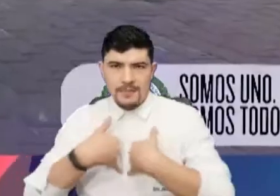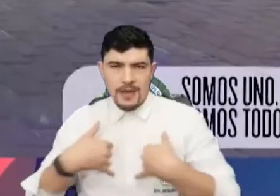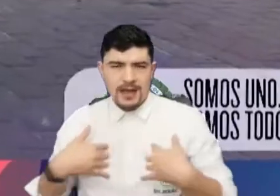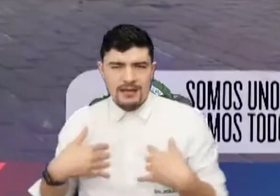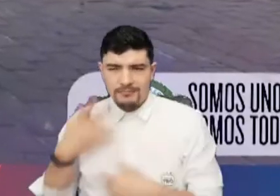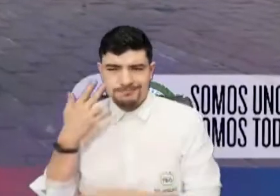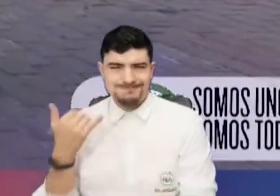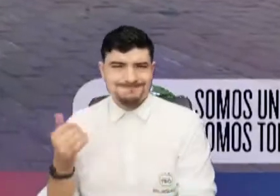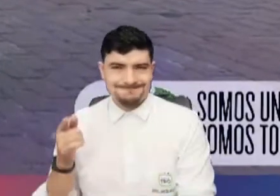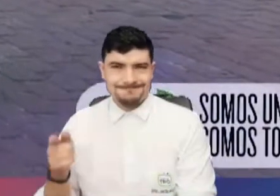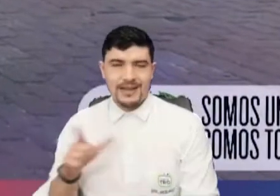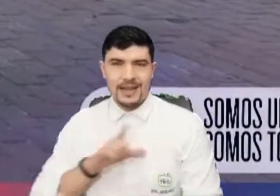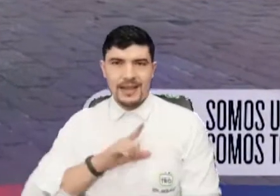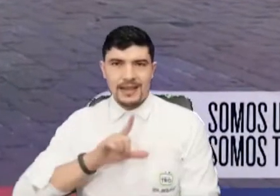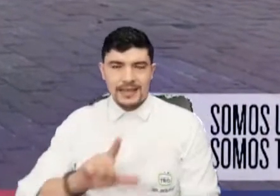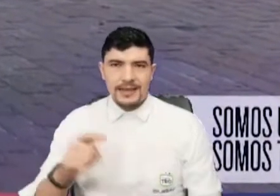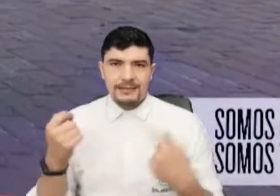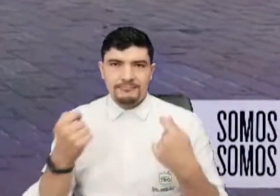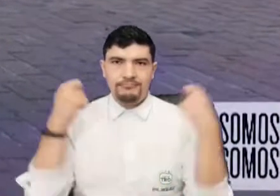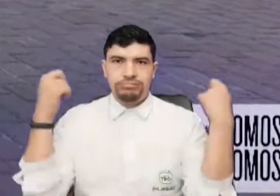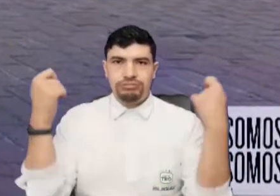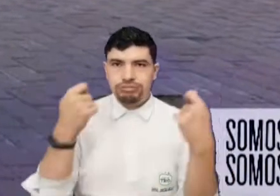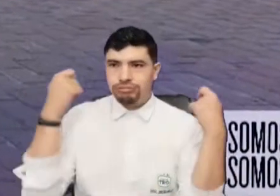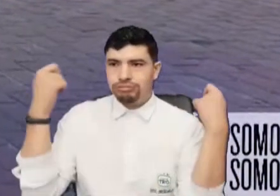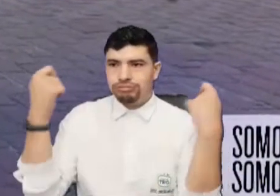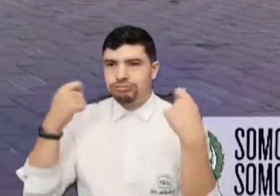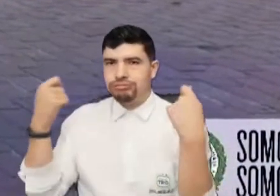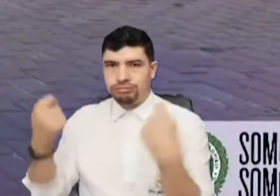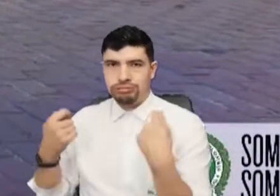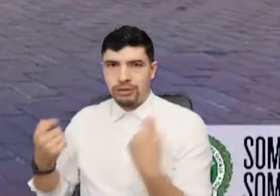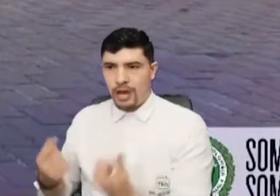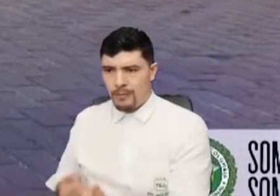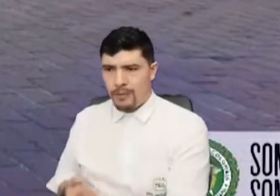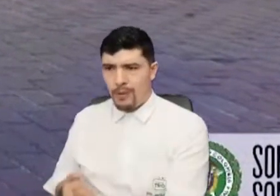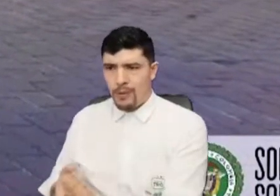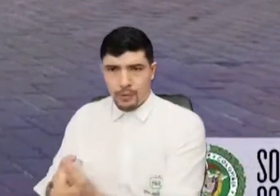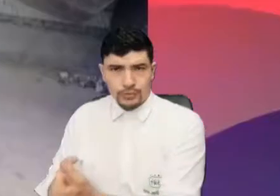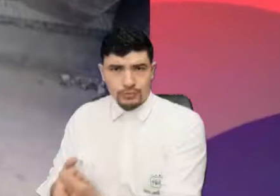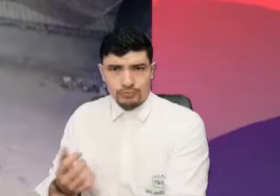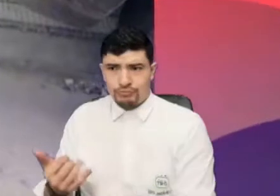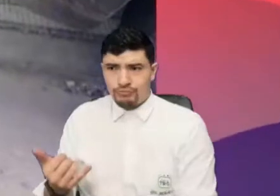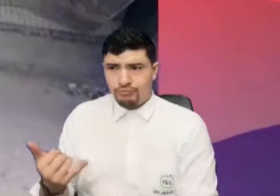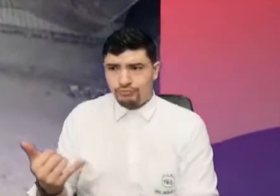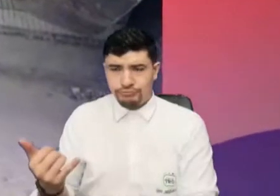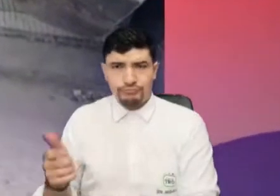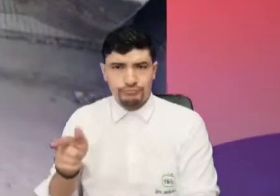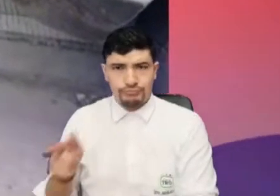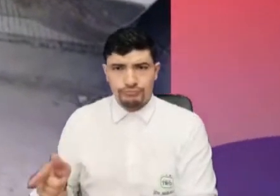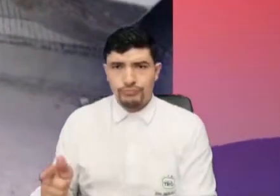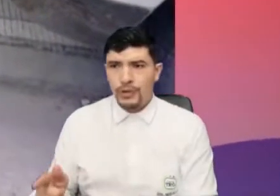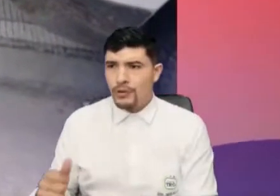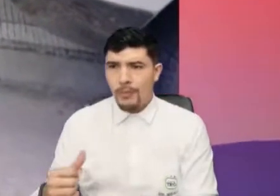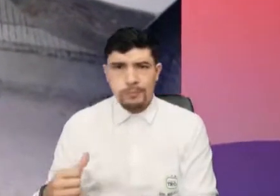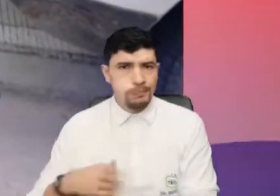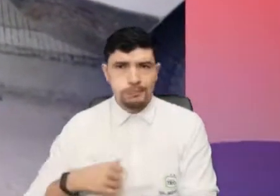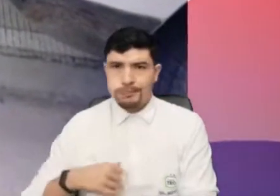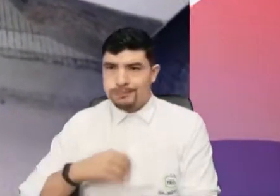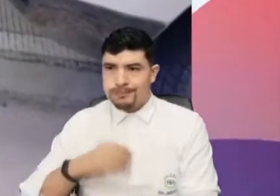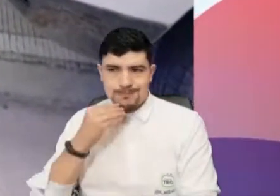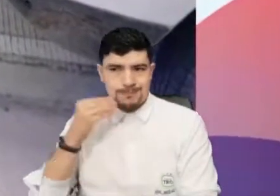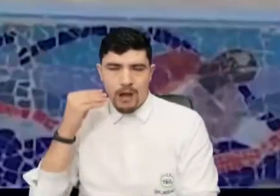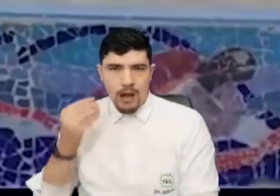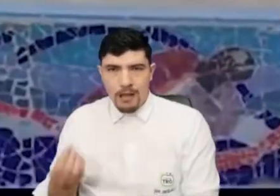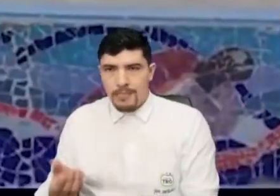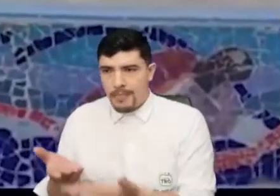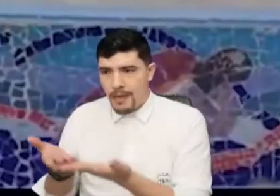la campaña alimentando a los que no tienen hogar iniciativa que busca llevar agua y comida a diferentes puntos de la isla a estos animalitos esta